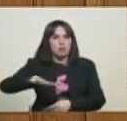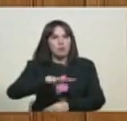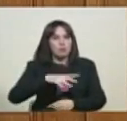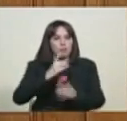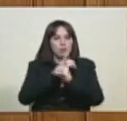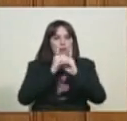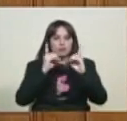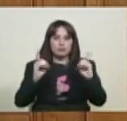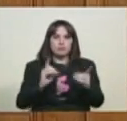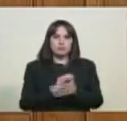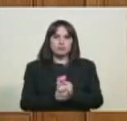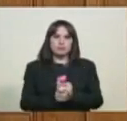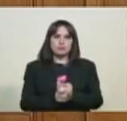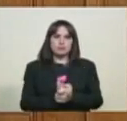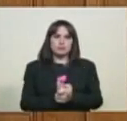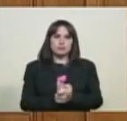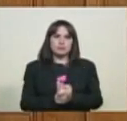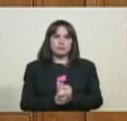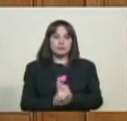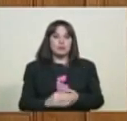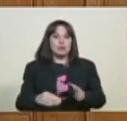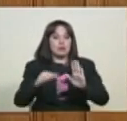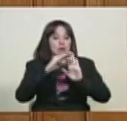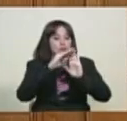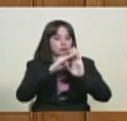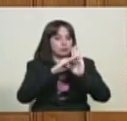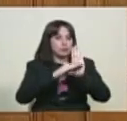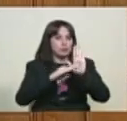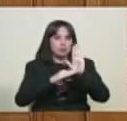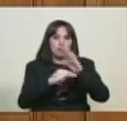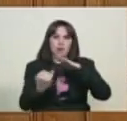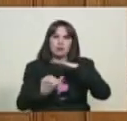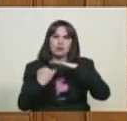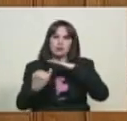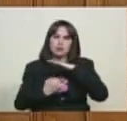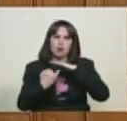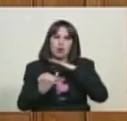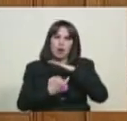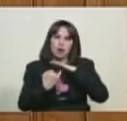a través de la aplicación de los mecanismos institucionales.